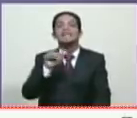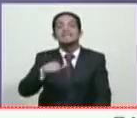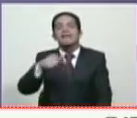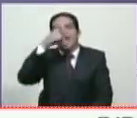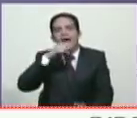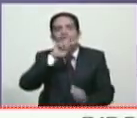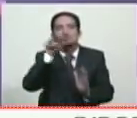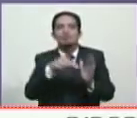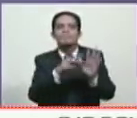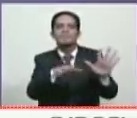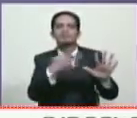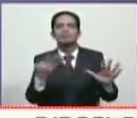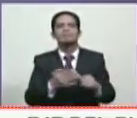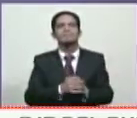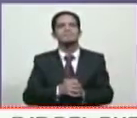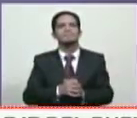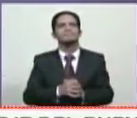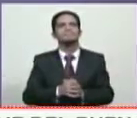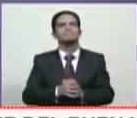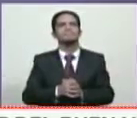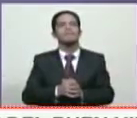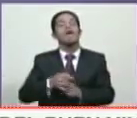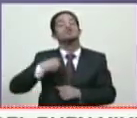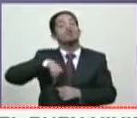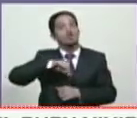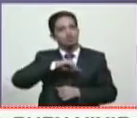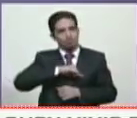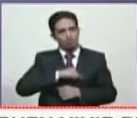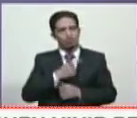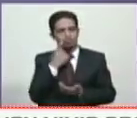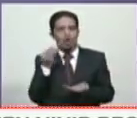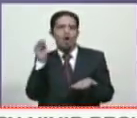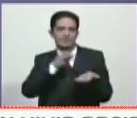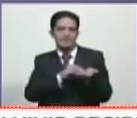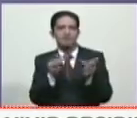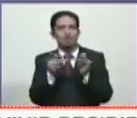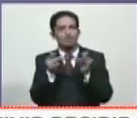2019. Con estos datos, nosotros retornamos el contacto a la noticia.